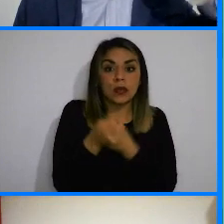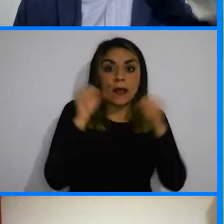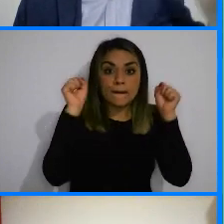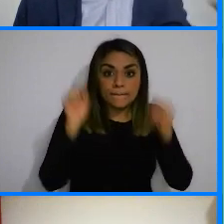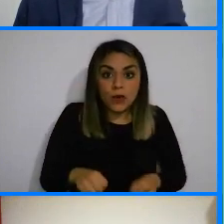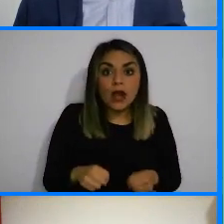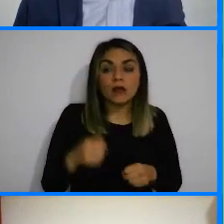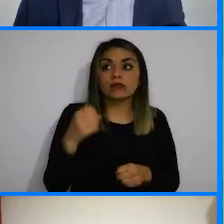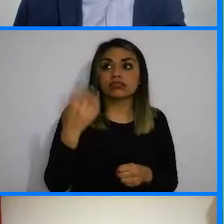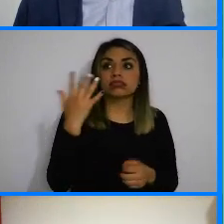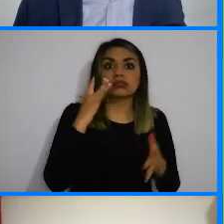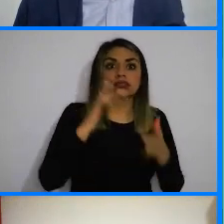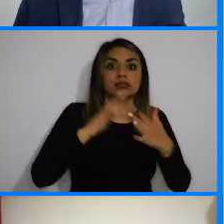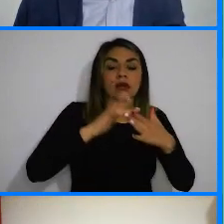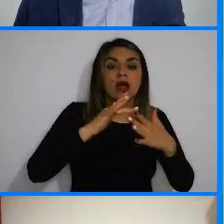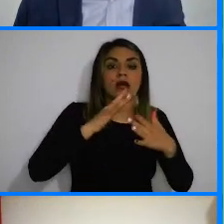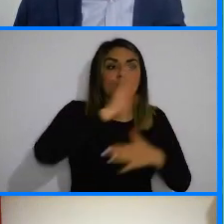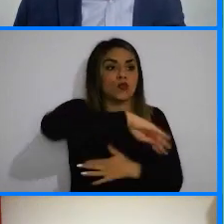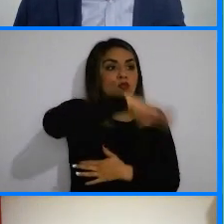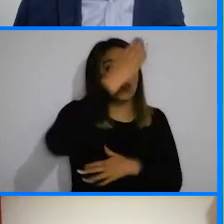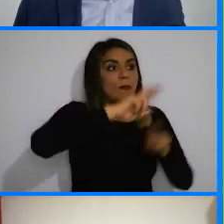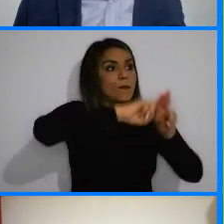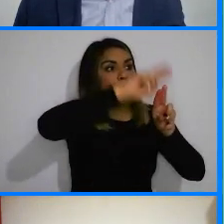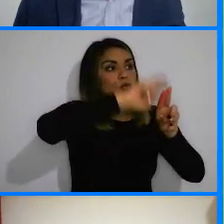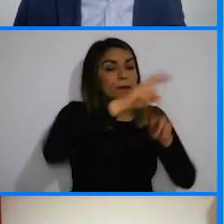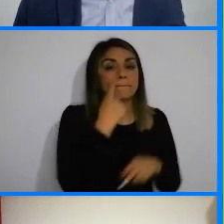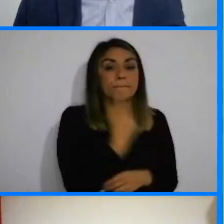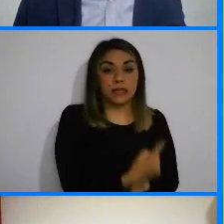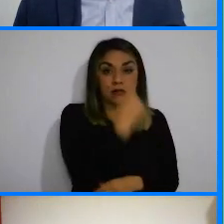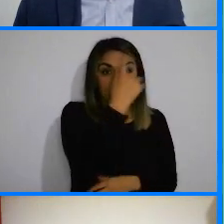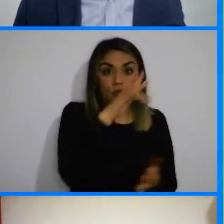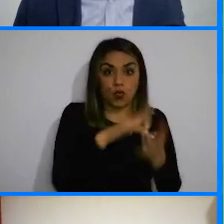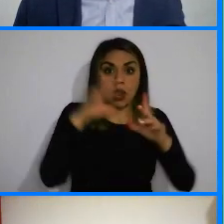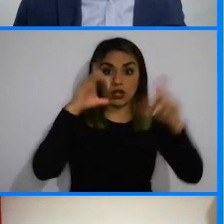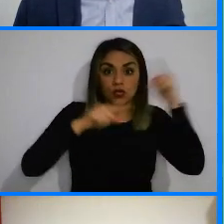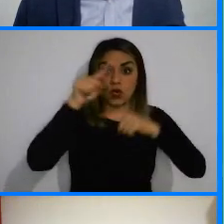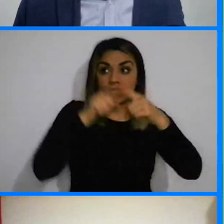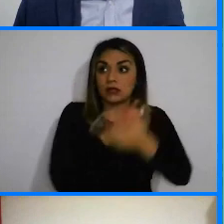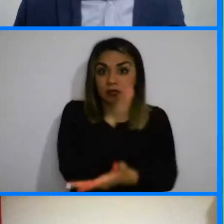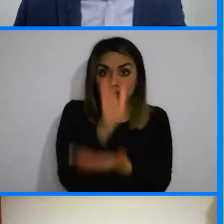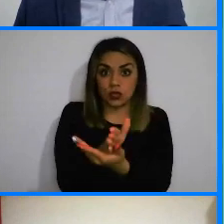la montaña de Monserrate por primera vez, sería como ir de turista?